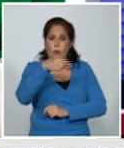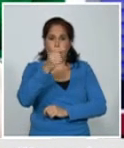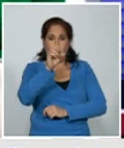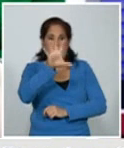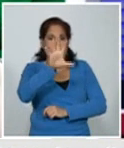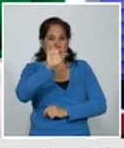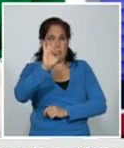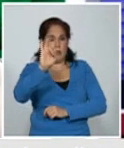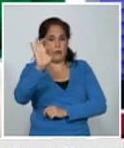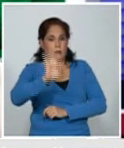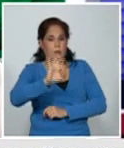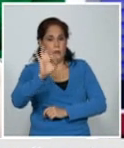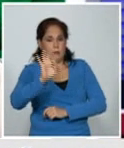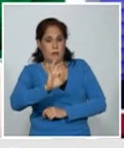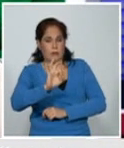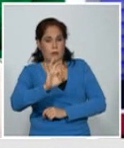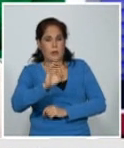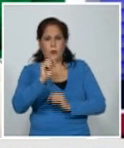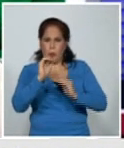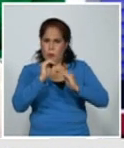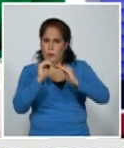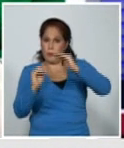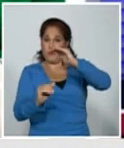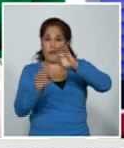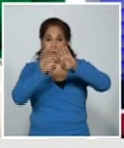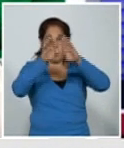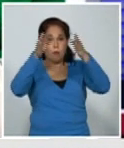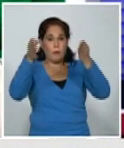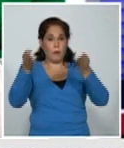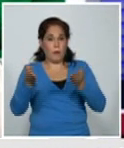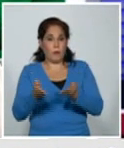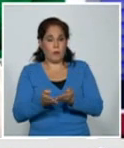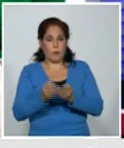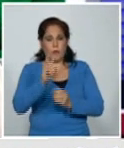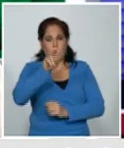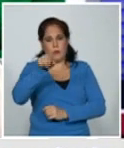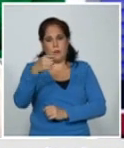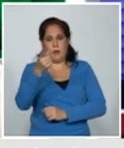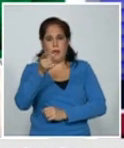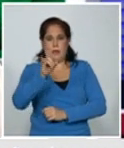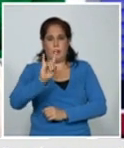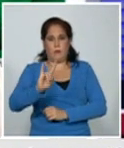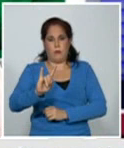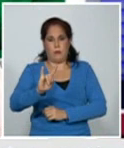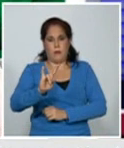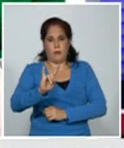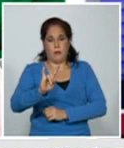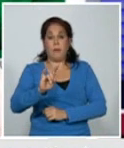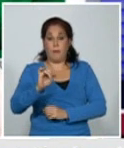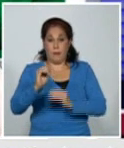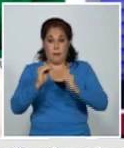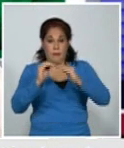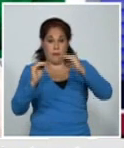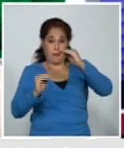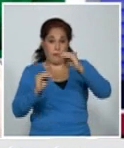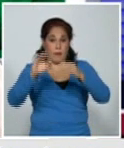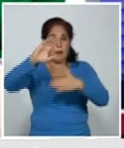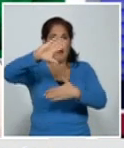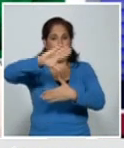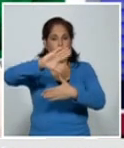0,57%, inferior al mundo, que es de 2,19%, y a las Américas, que es